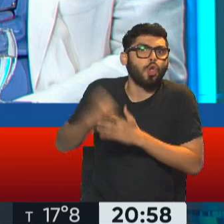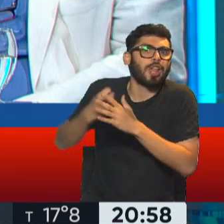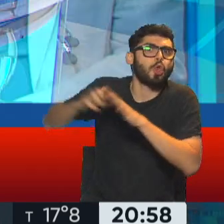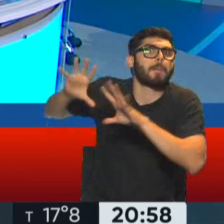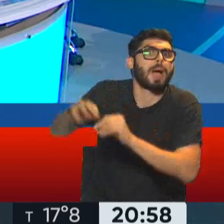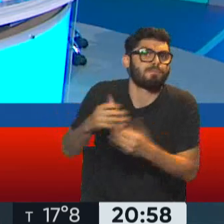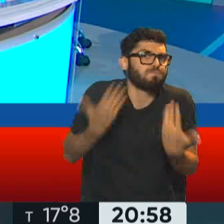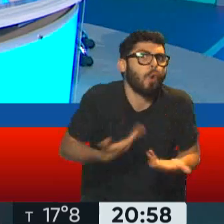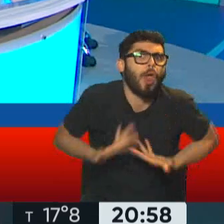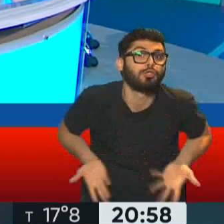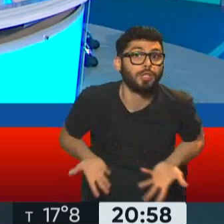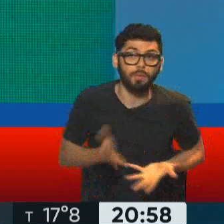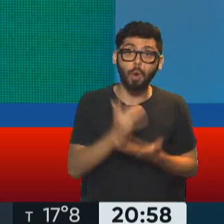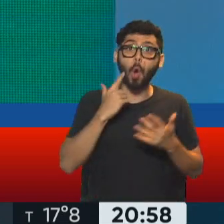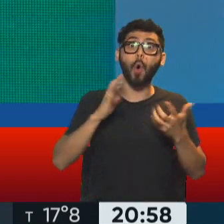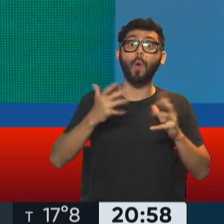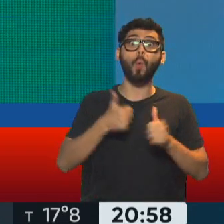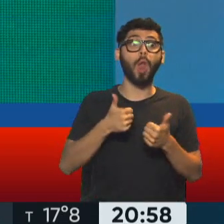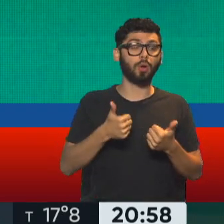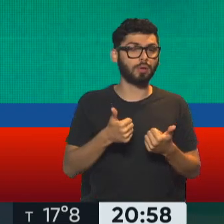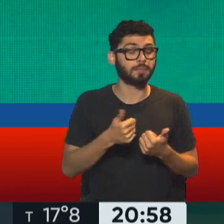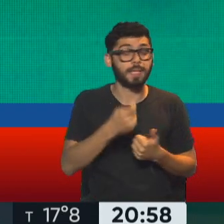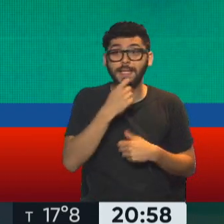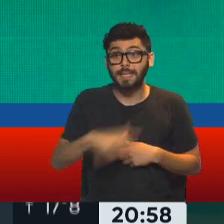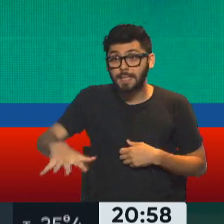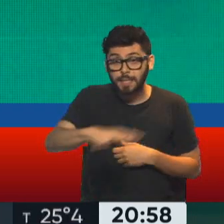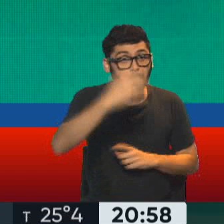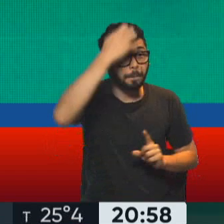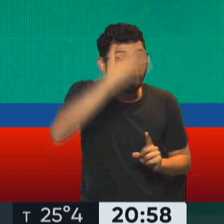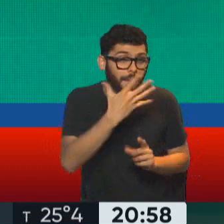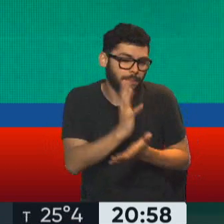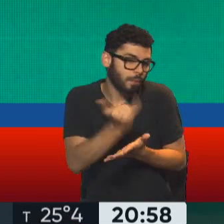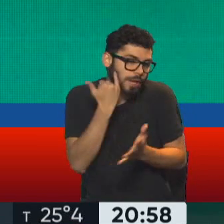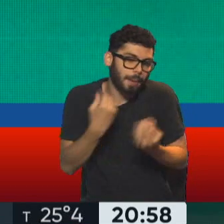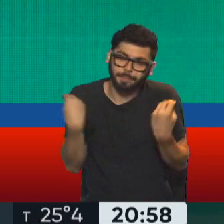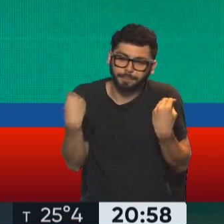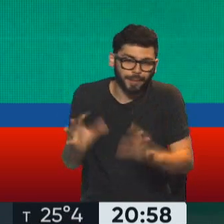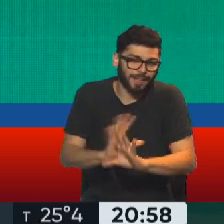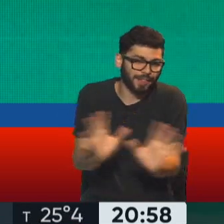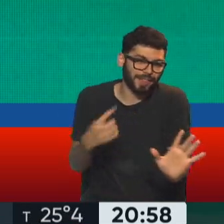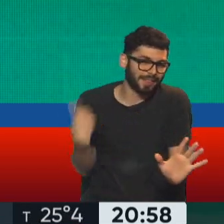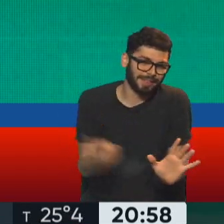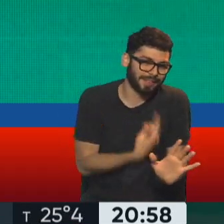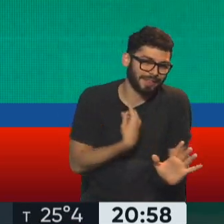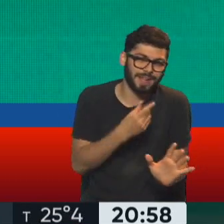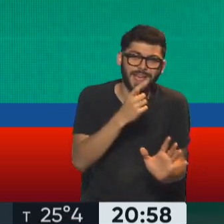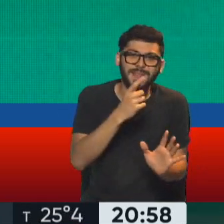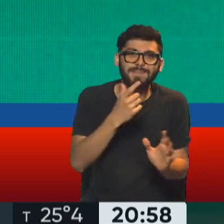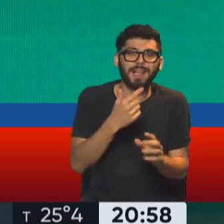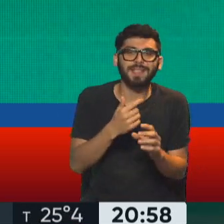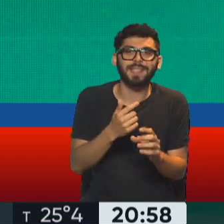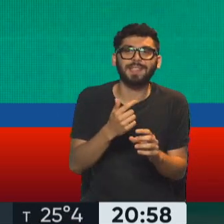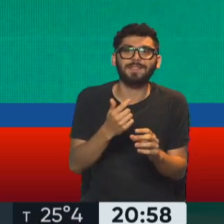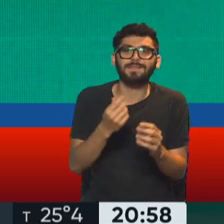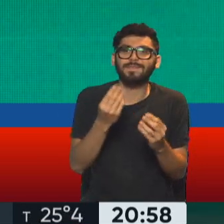estrategia política. Si puede convencernos de eso, la verdad que estamos absolutamente perdidos, ¿no? Hay una batalla por el sentido que me parece